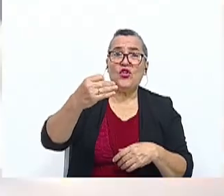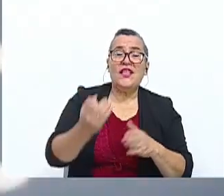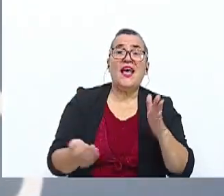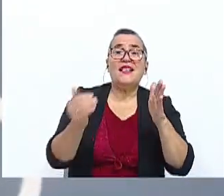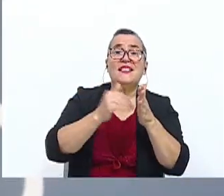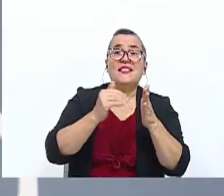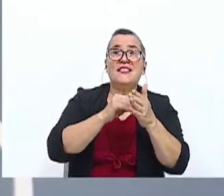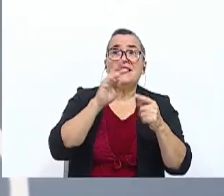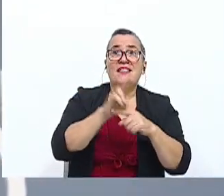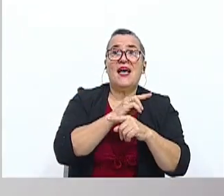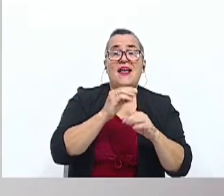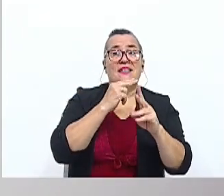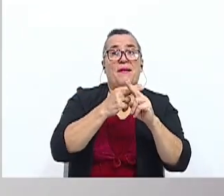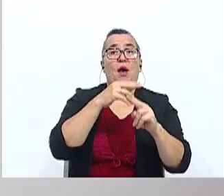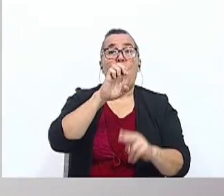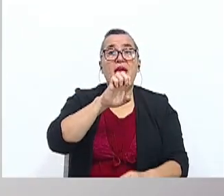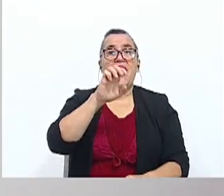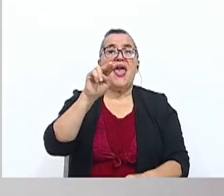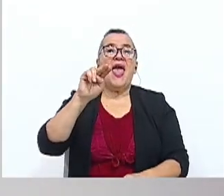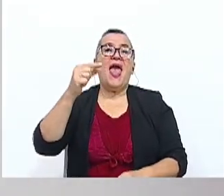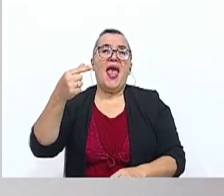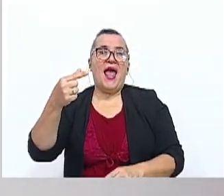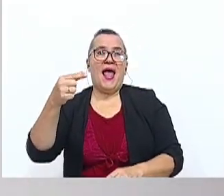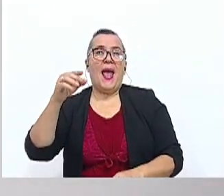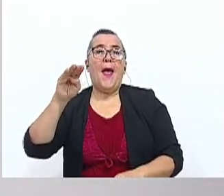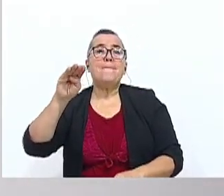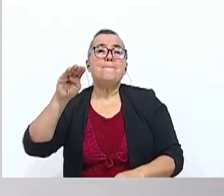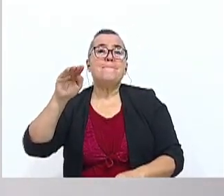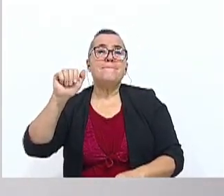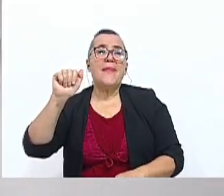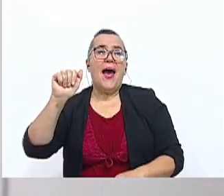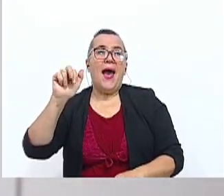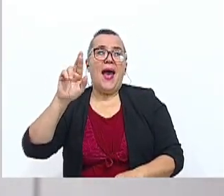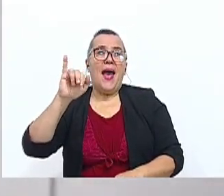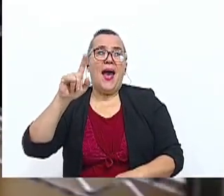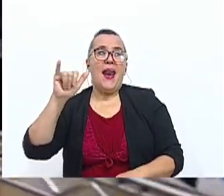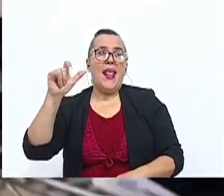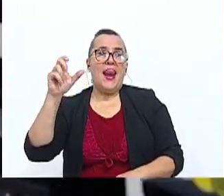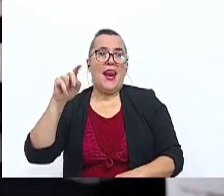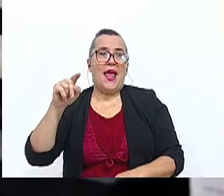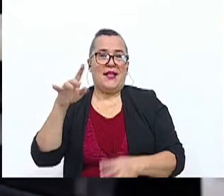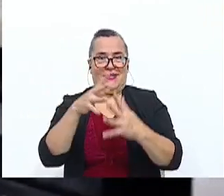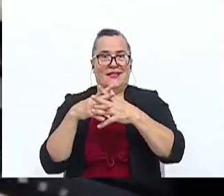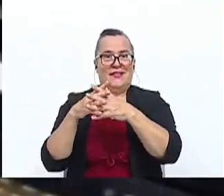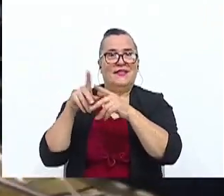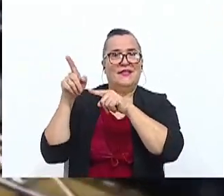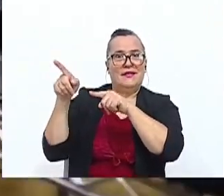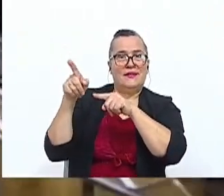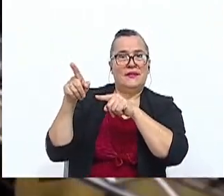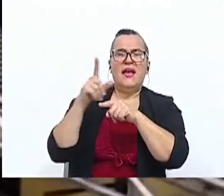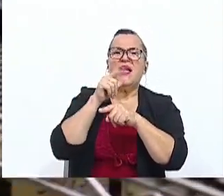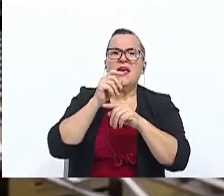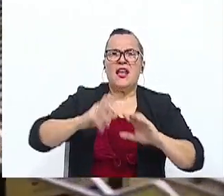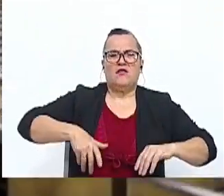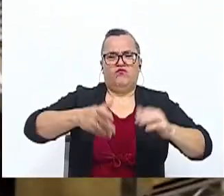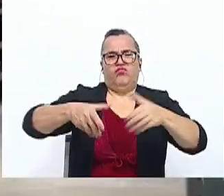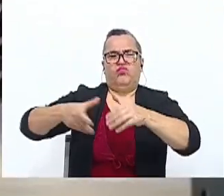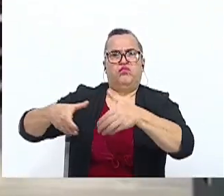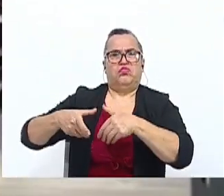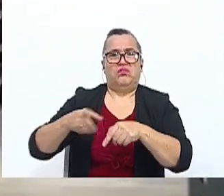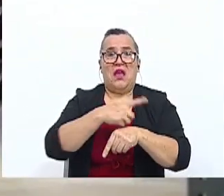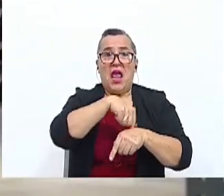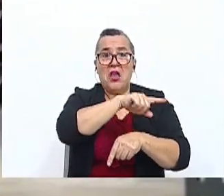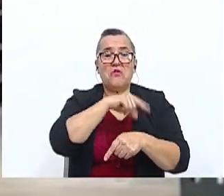llamado E&, ubicado en el estado de Maryland, en Estados Unidos. Quienes botaron estos aparatos